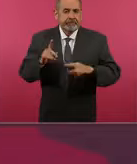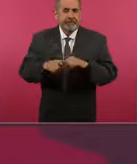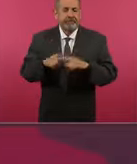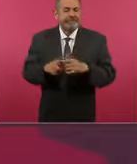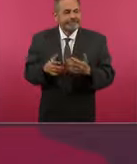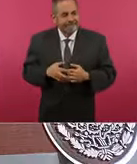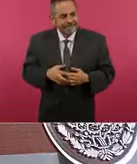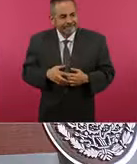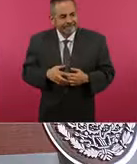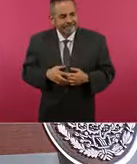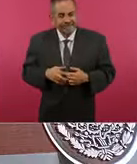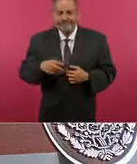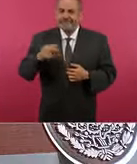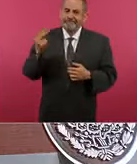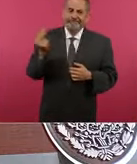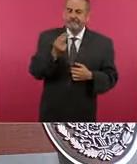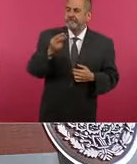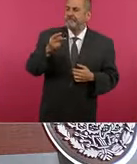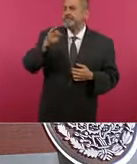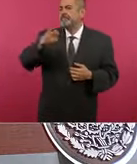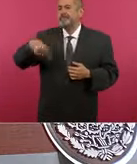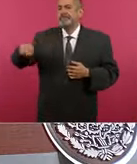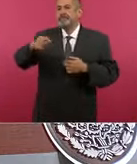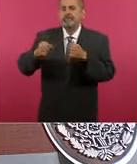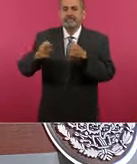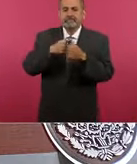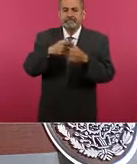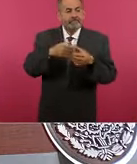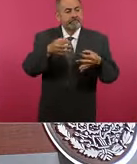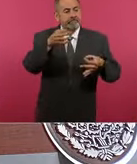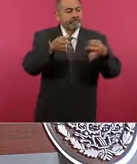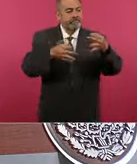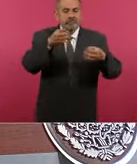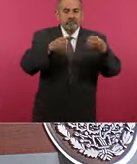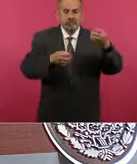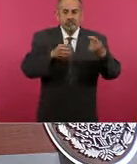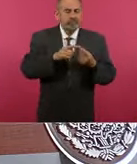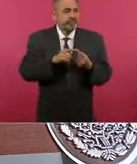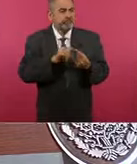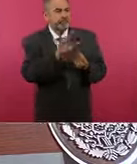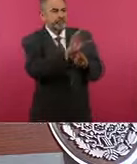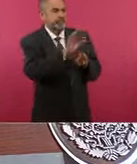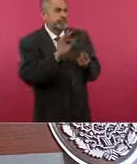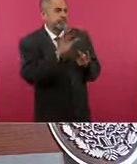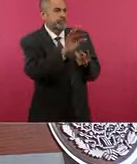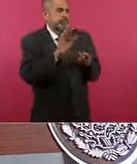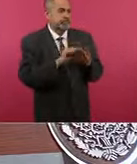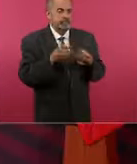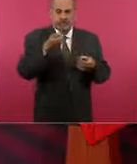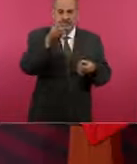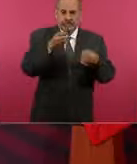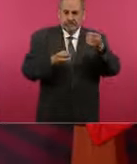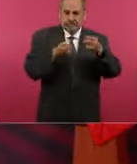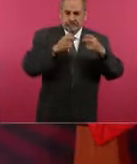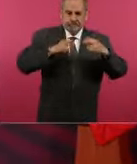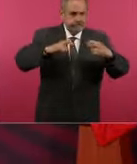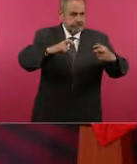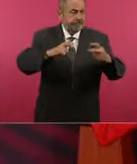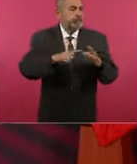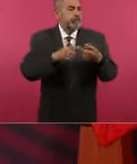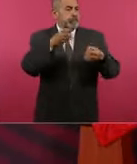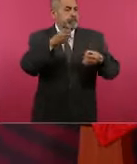hay que empezar por elegir a los jueces, a los magistrados y a los ministros, que